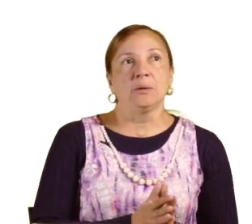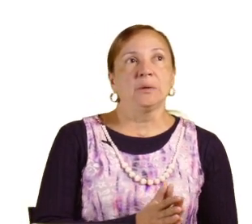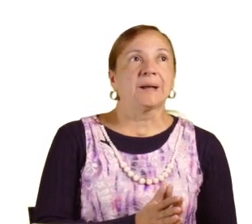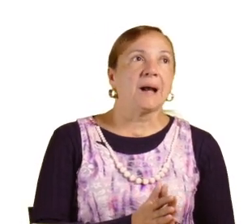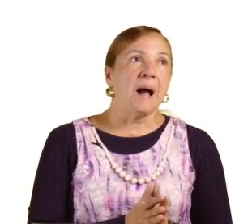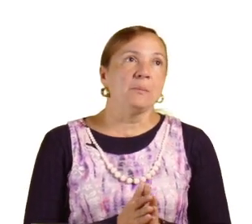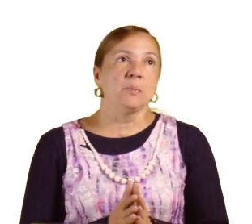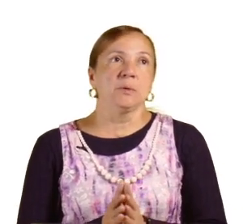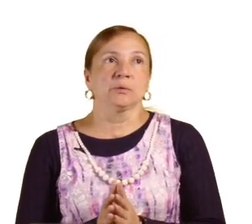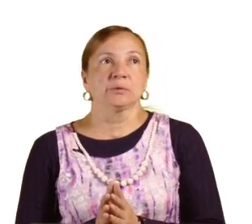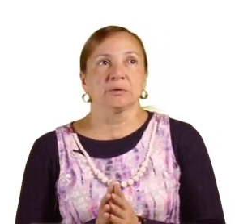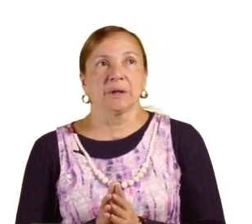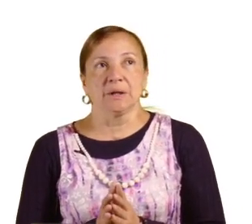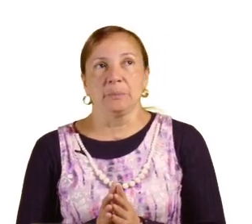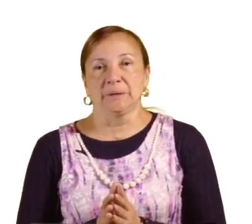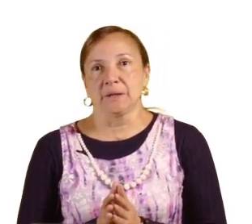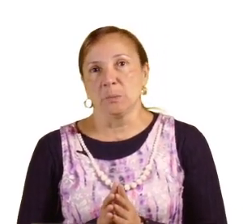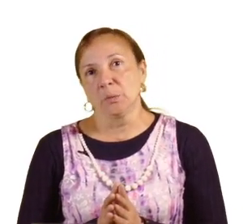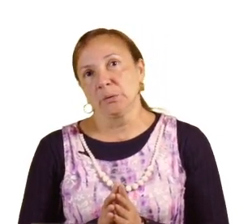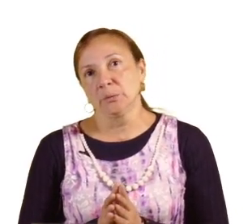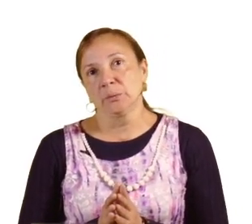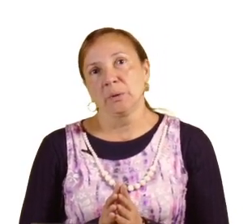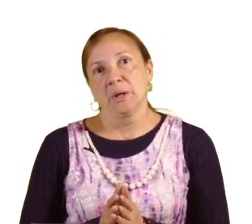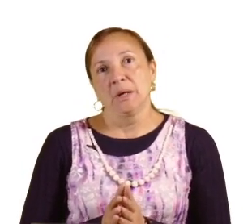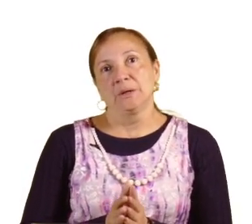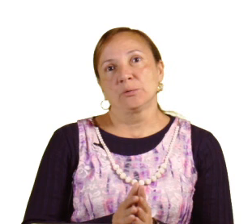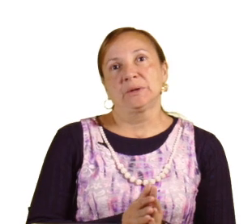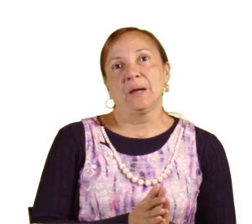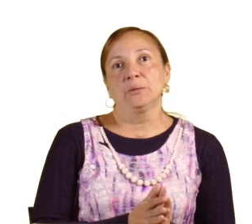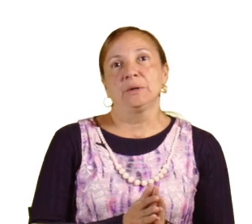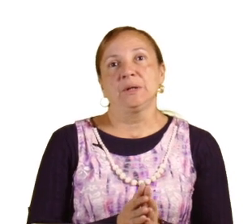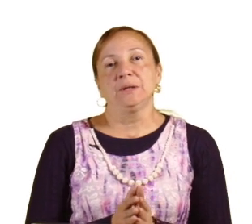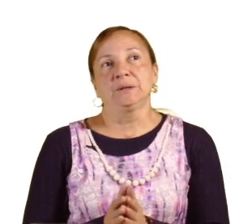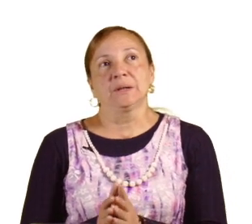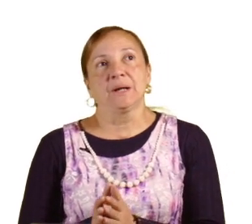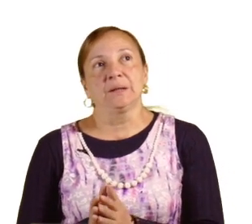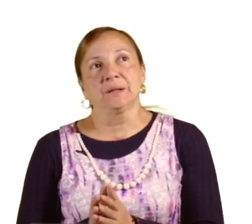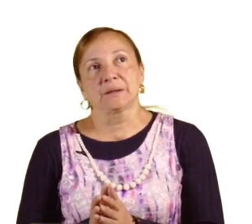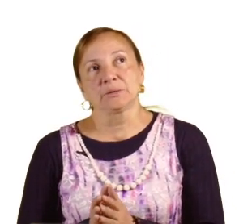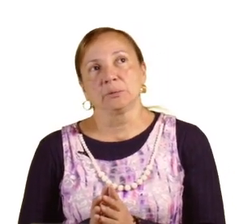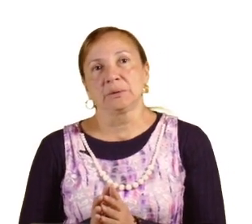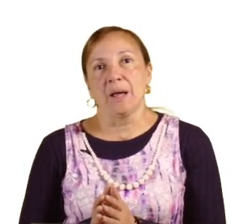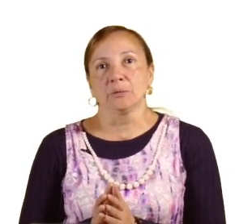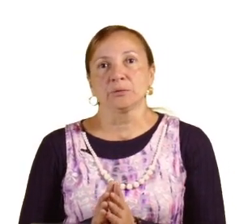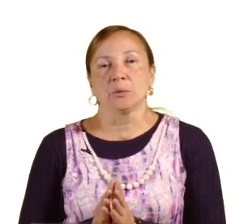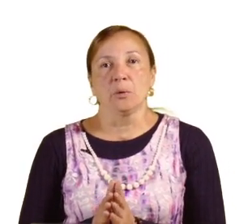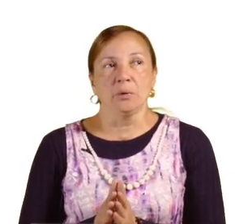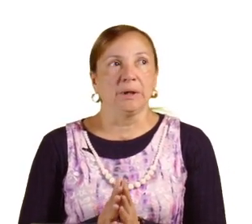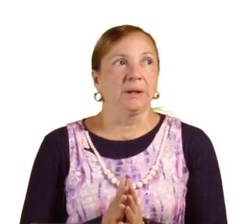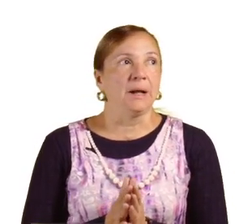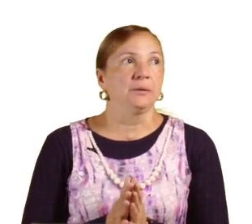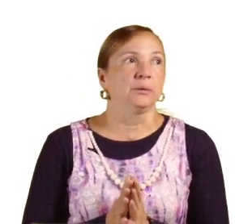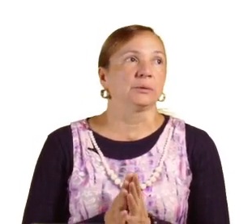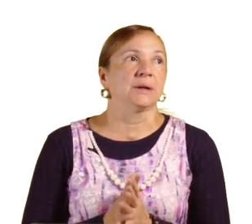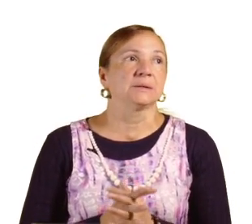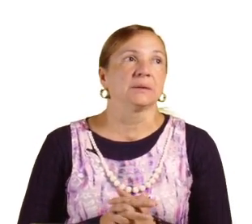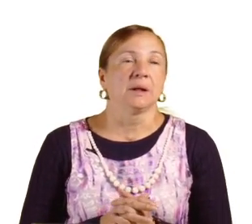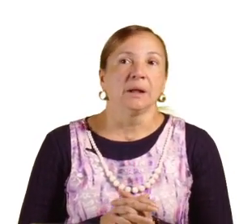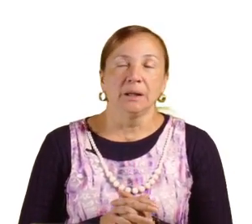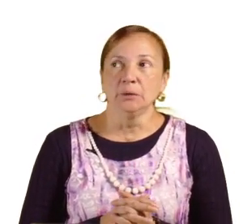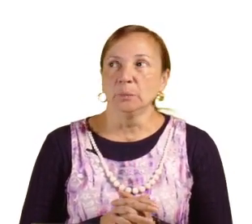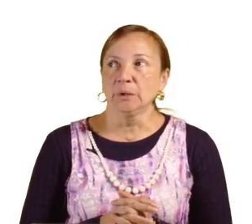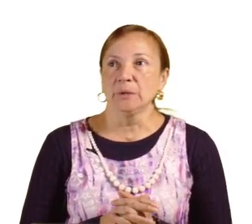su estado de cambios en el patrimonio, en su estado integral de resultados o en las